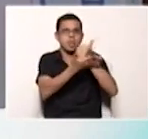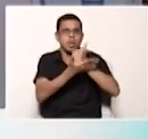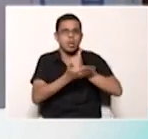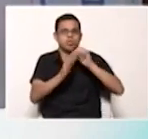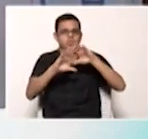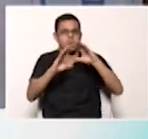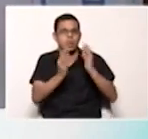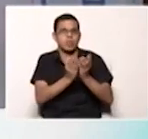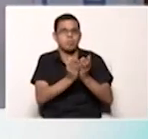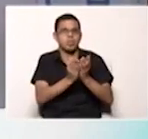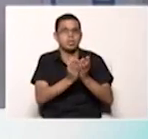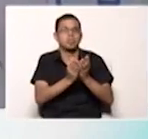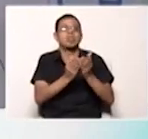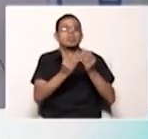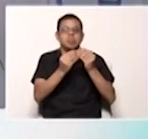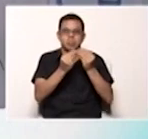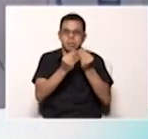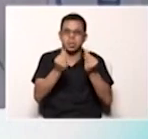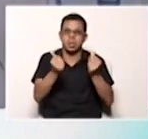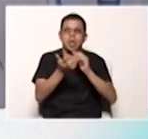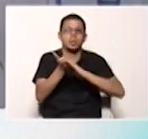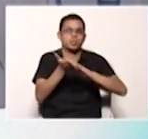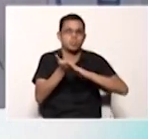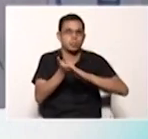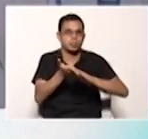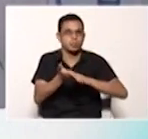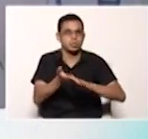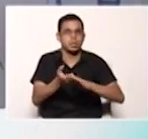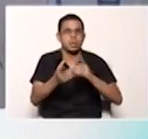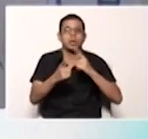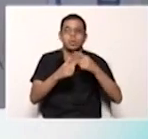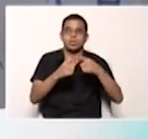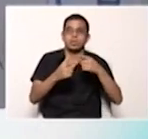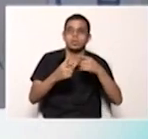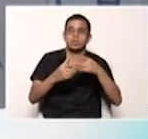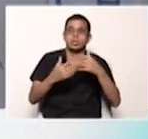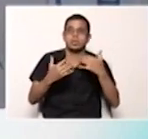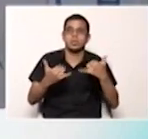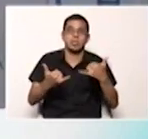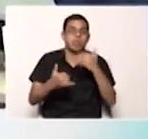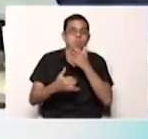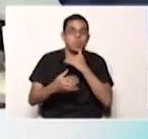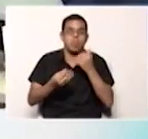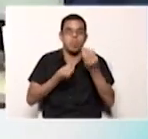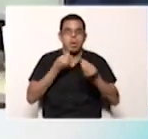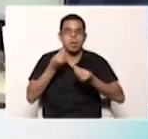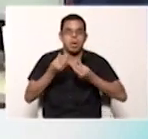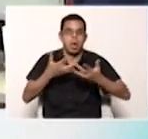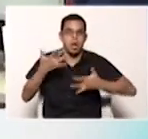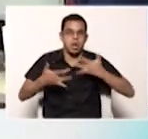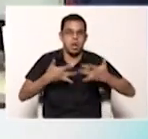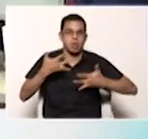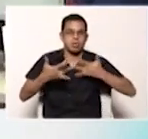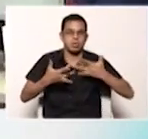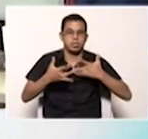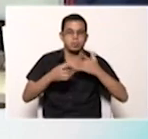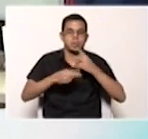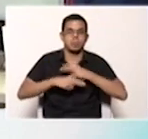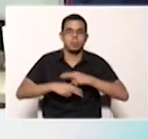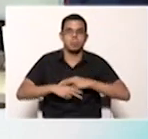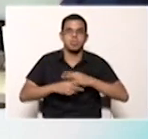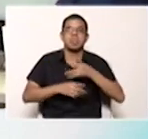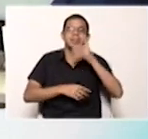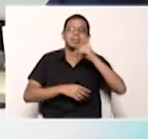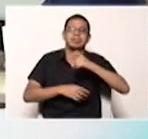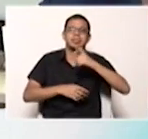automotor no está funcionando. Entonces vemos como una regeneración de la capa de ozono. Esto es importante